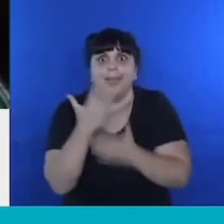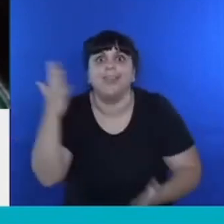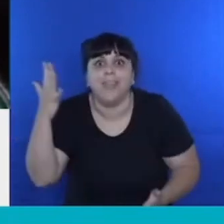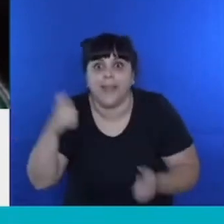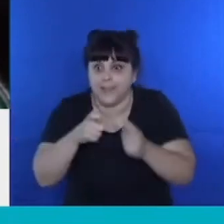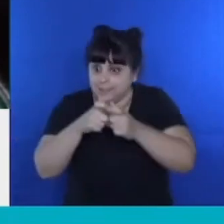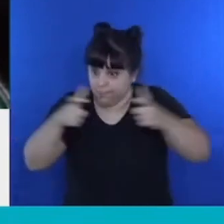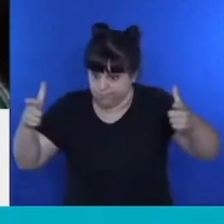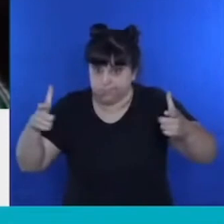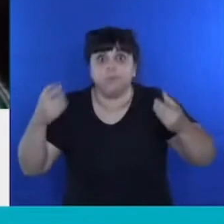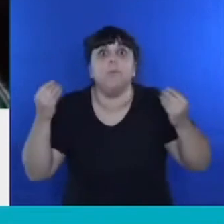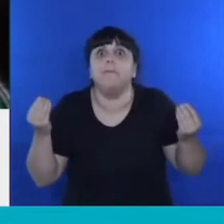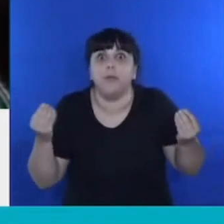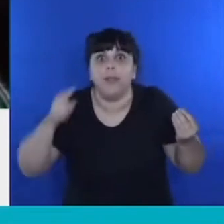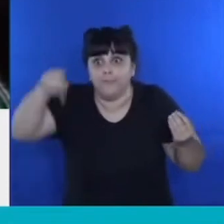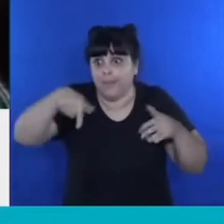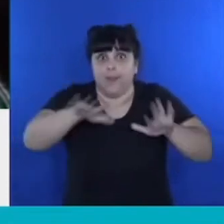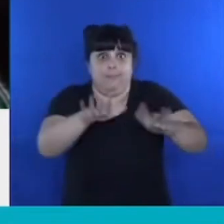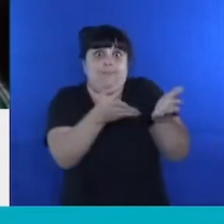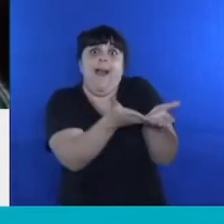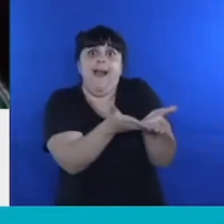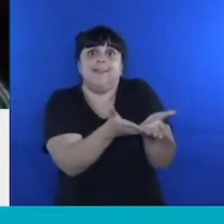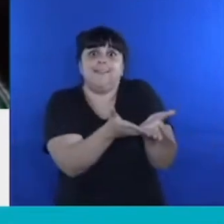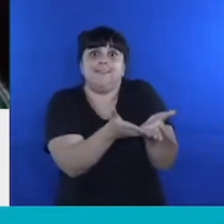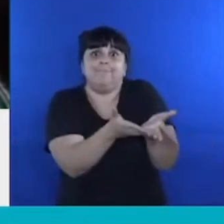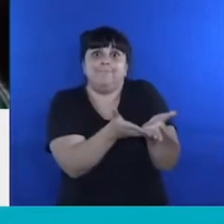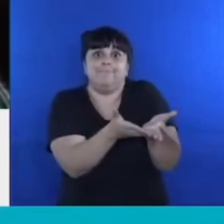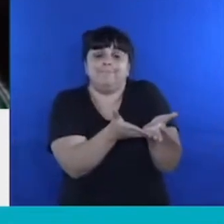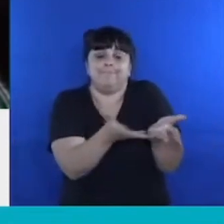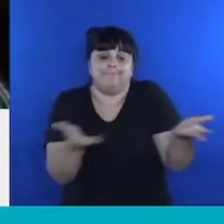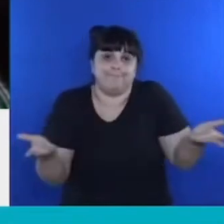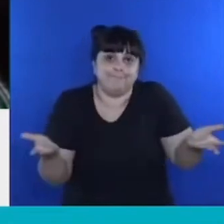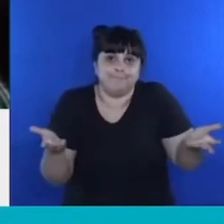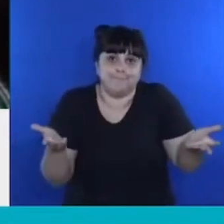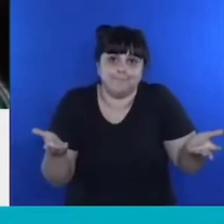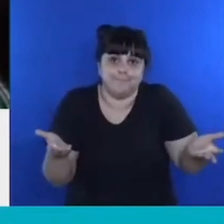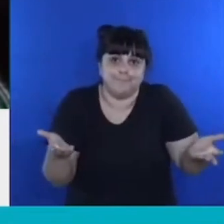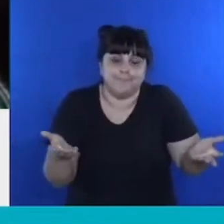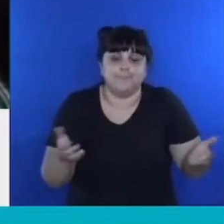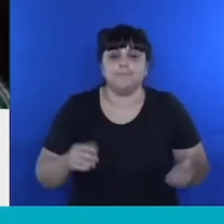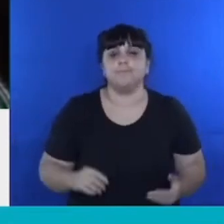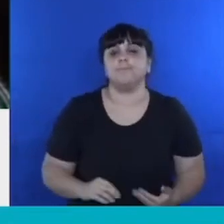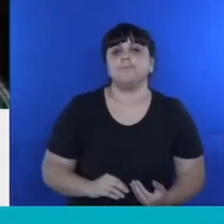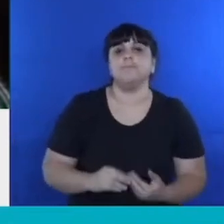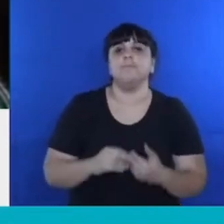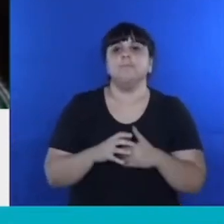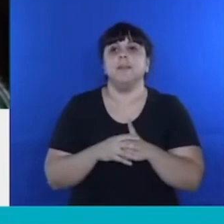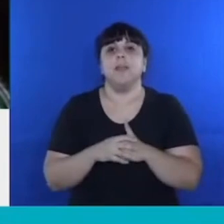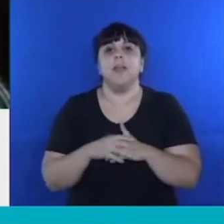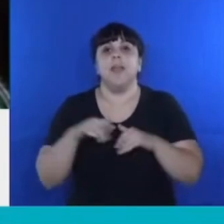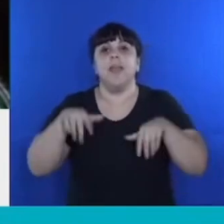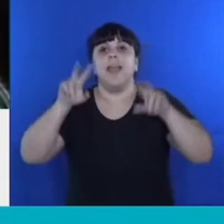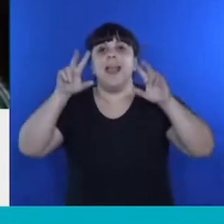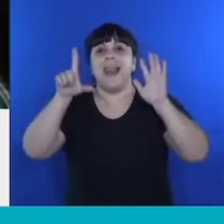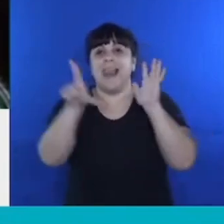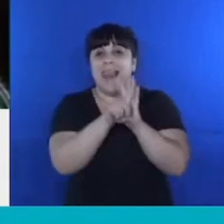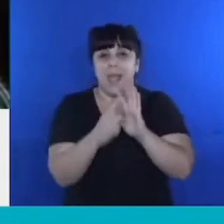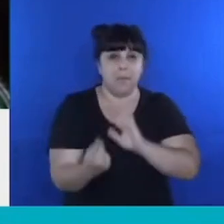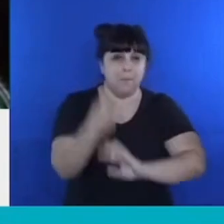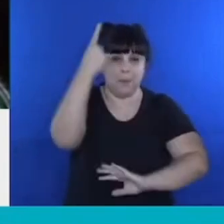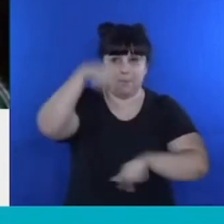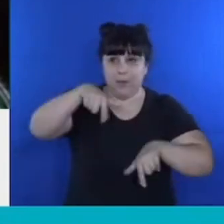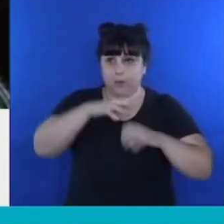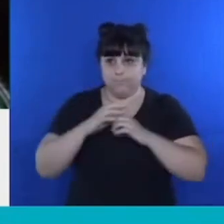por cosas como esta, señores diputados. En relación a la primera ley